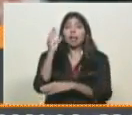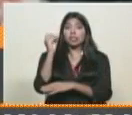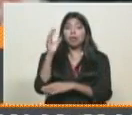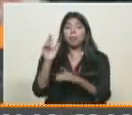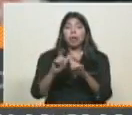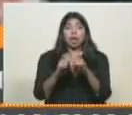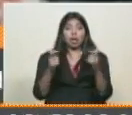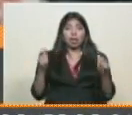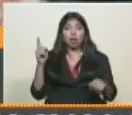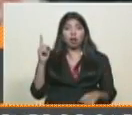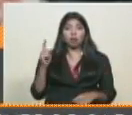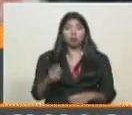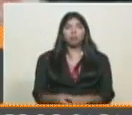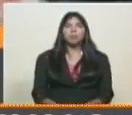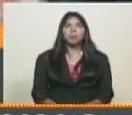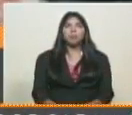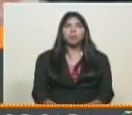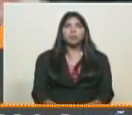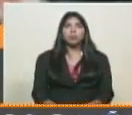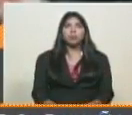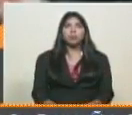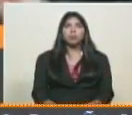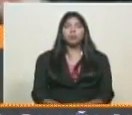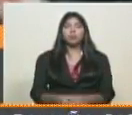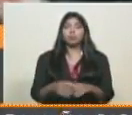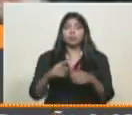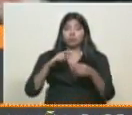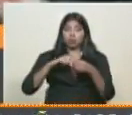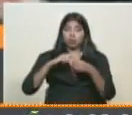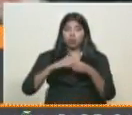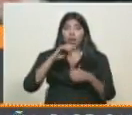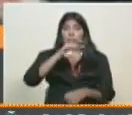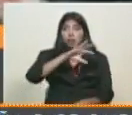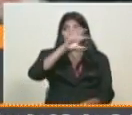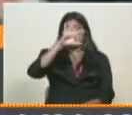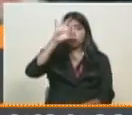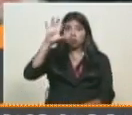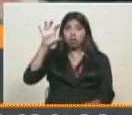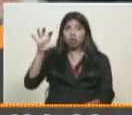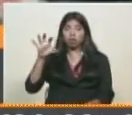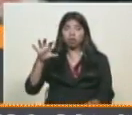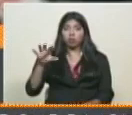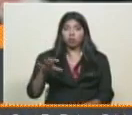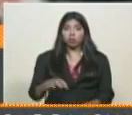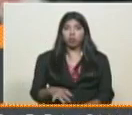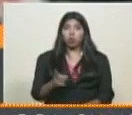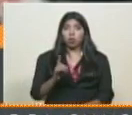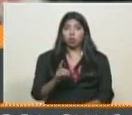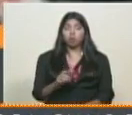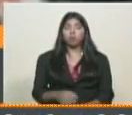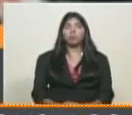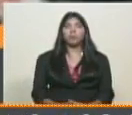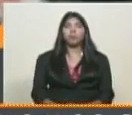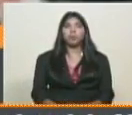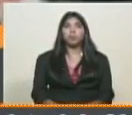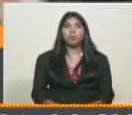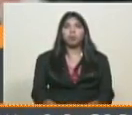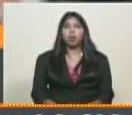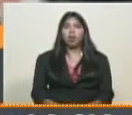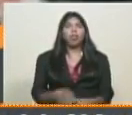actuando a solicitud de los estados miembros sin extralimitarse en sus funciones su trabajo debe ser